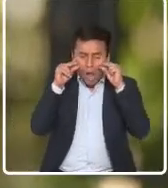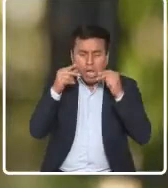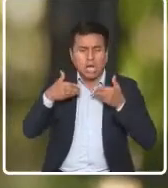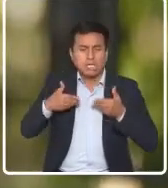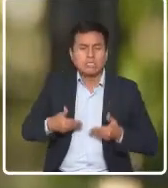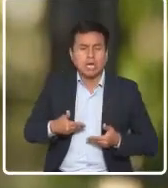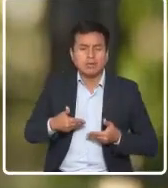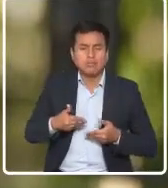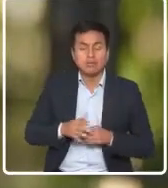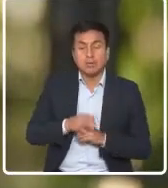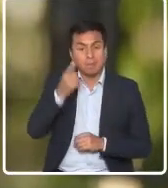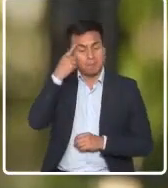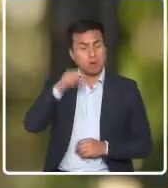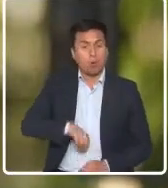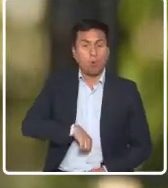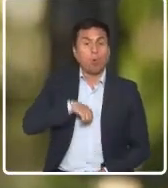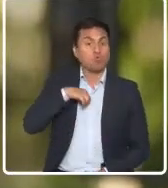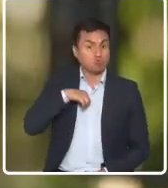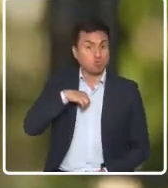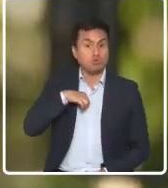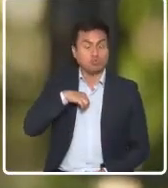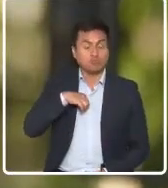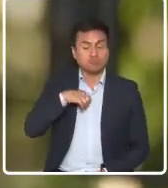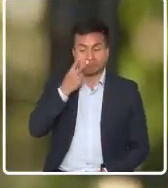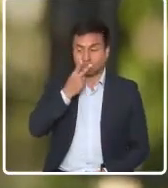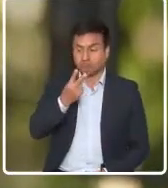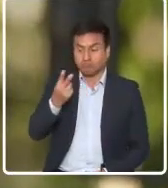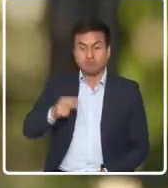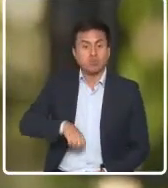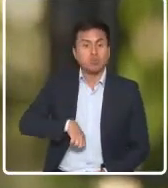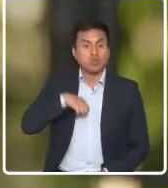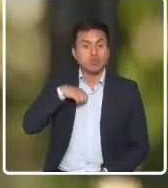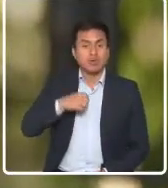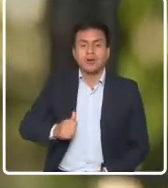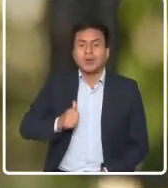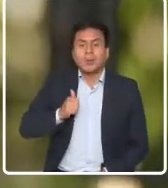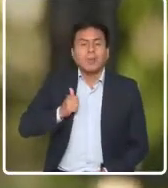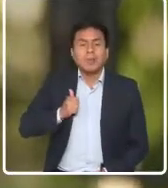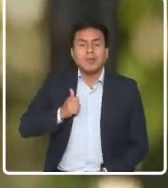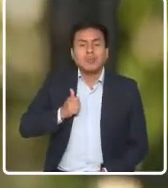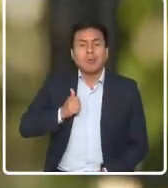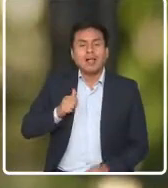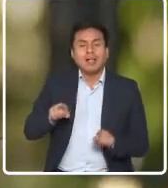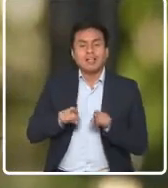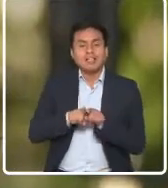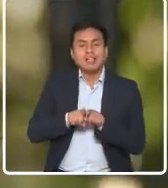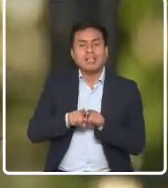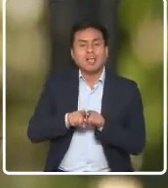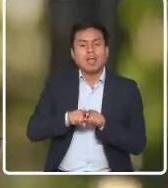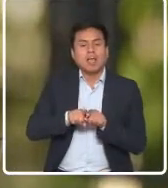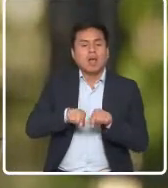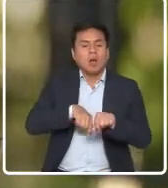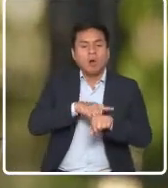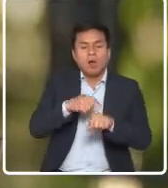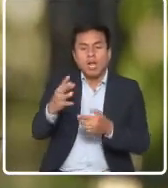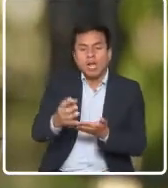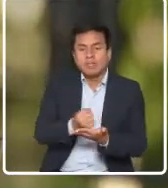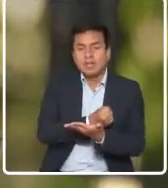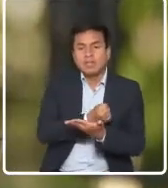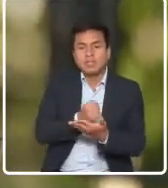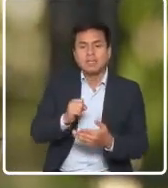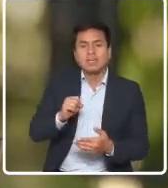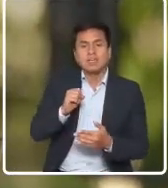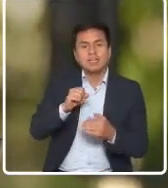cansancio, pero orgullosos de haber cumplido a descansar unas horas para